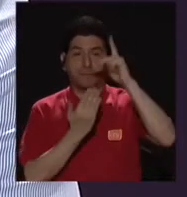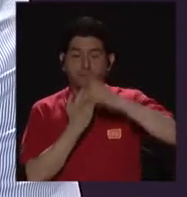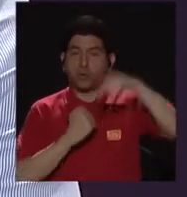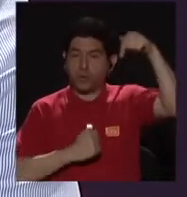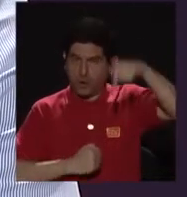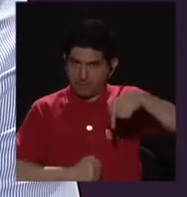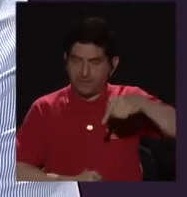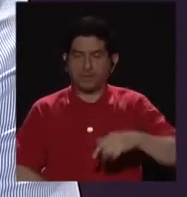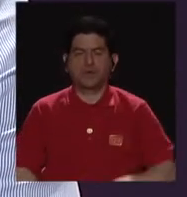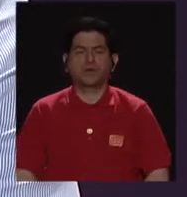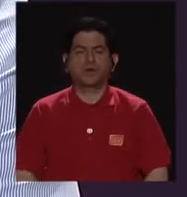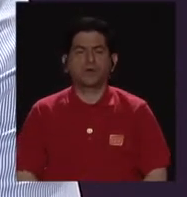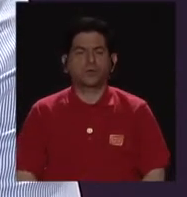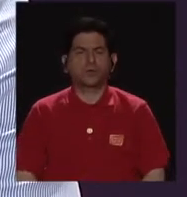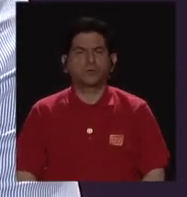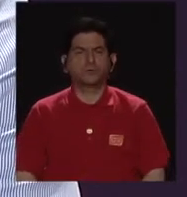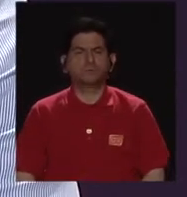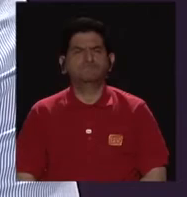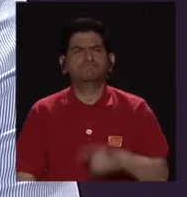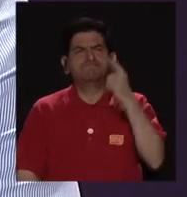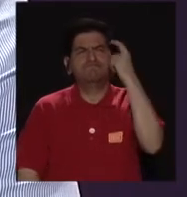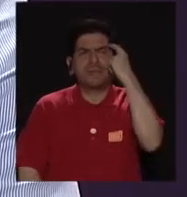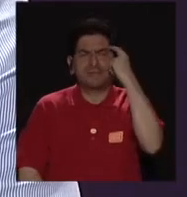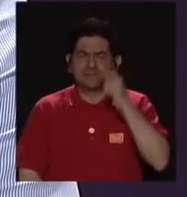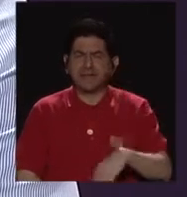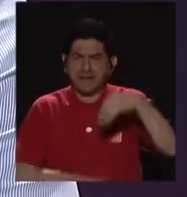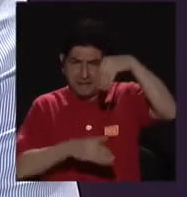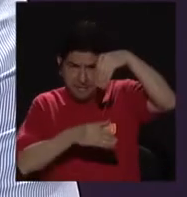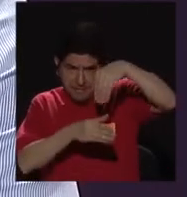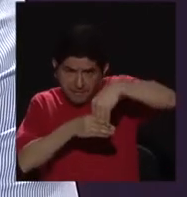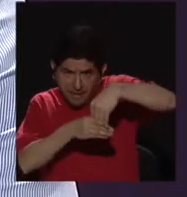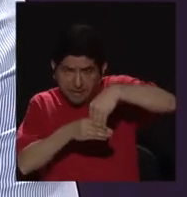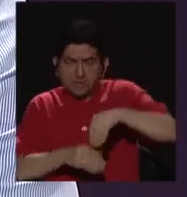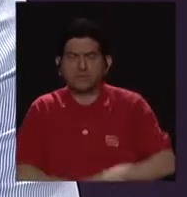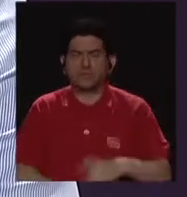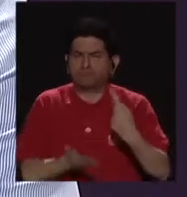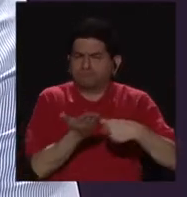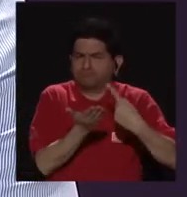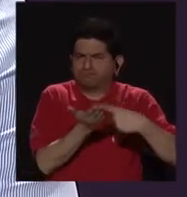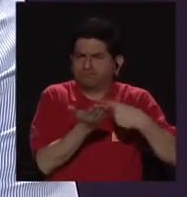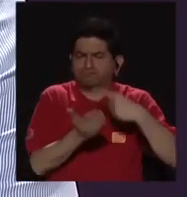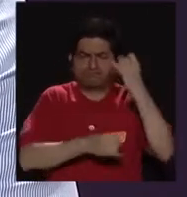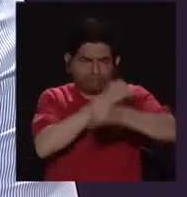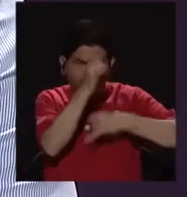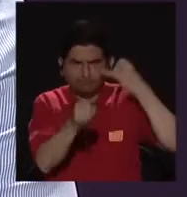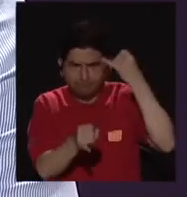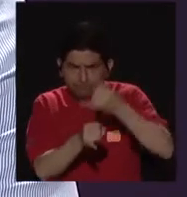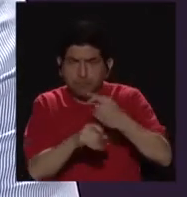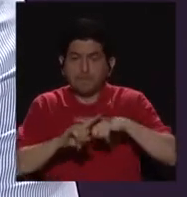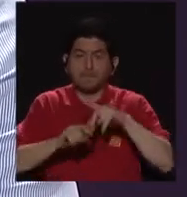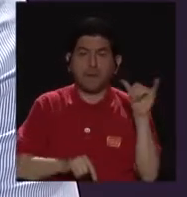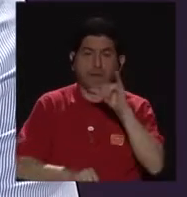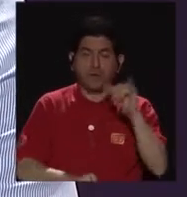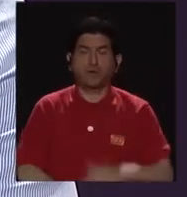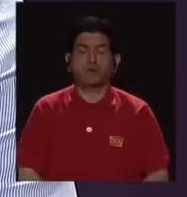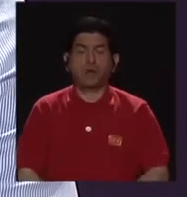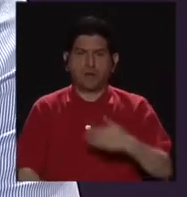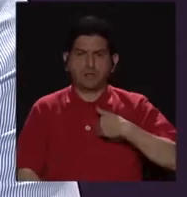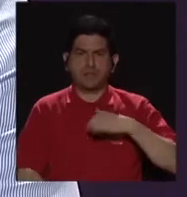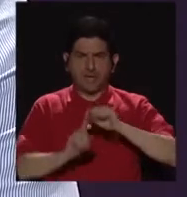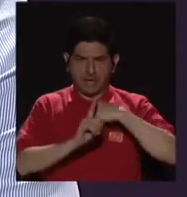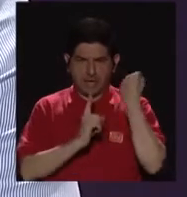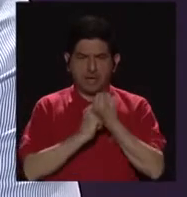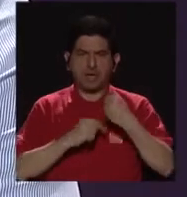hoy se planteaba se piensa en el marco de un debate internacional pero que también tiene su dimensión local